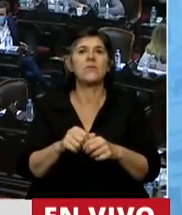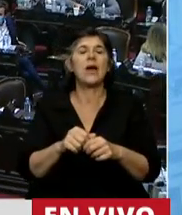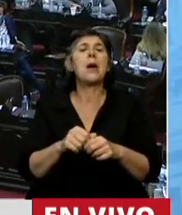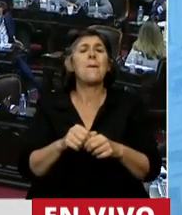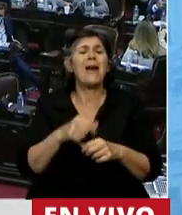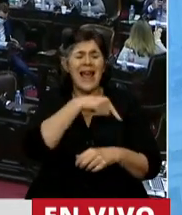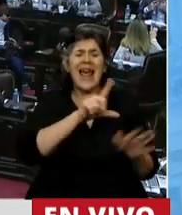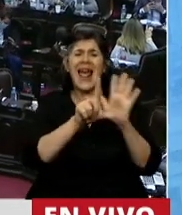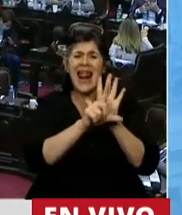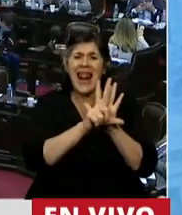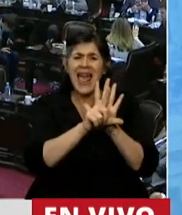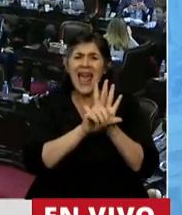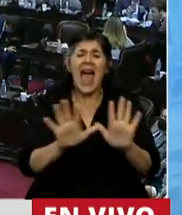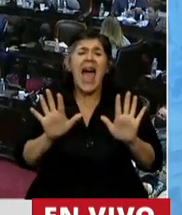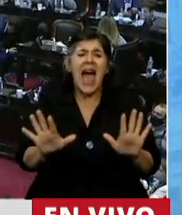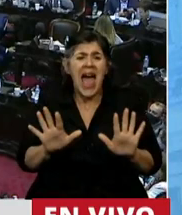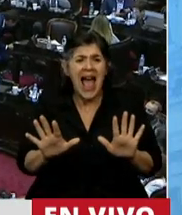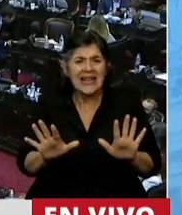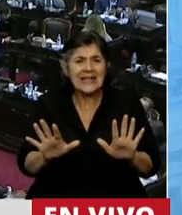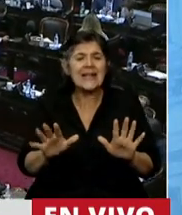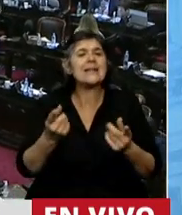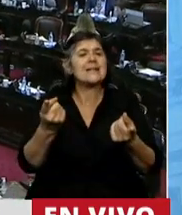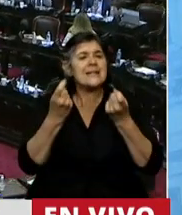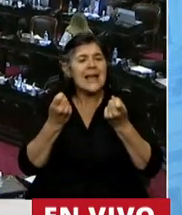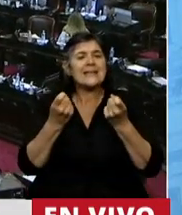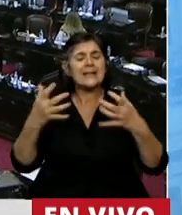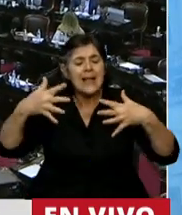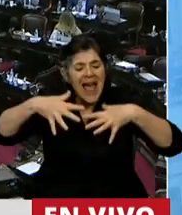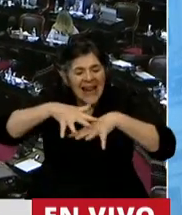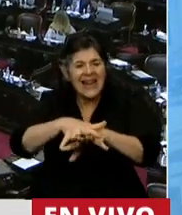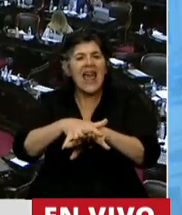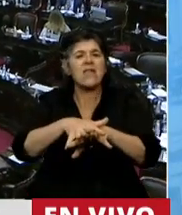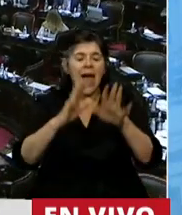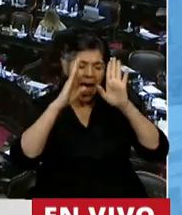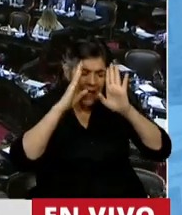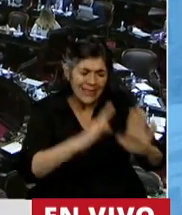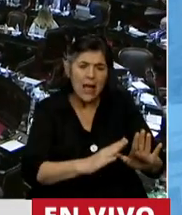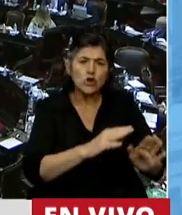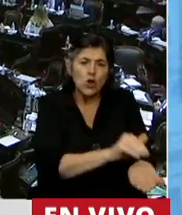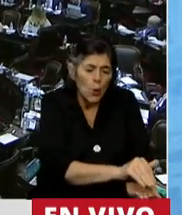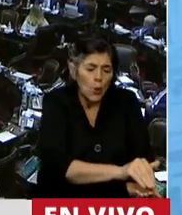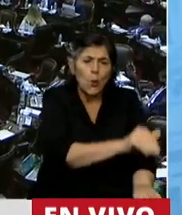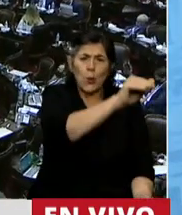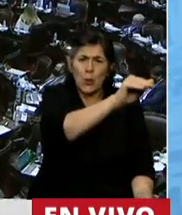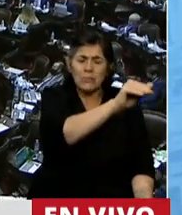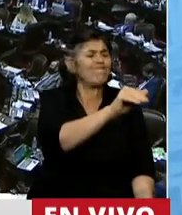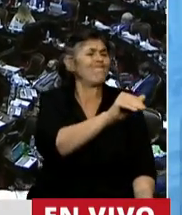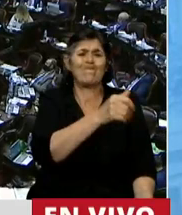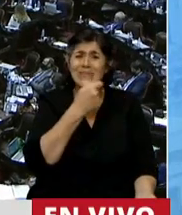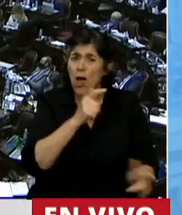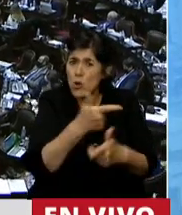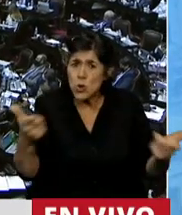red efectiva y eficiente de atención primaria, va a ser muy difícil de llevar a